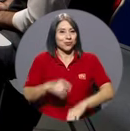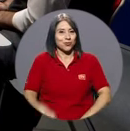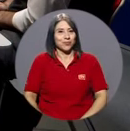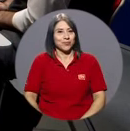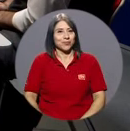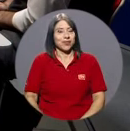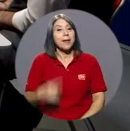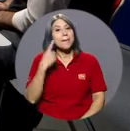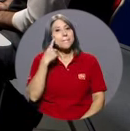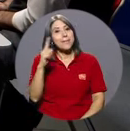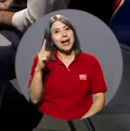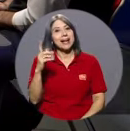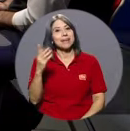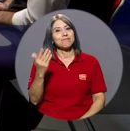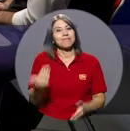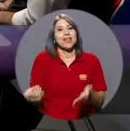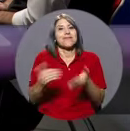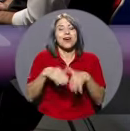plazo, digamos, para